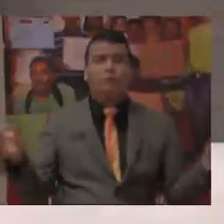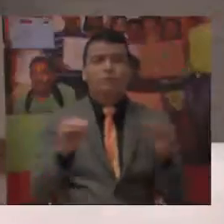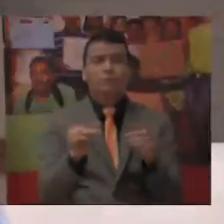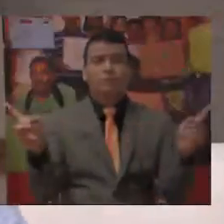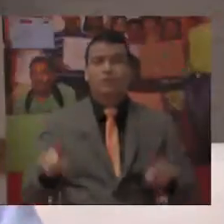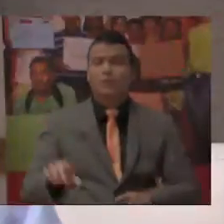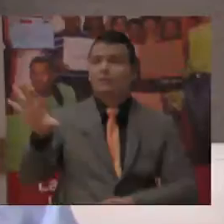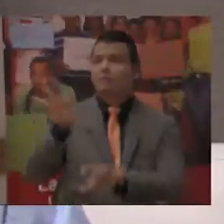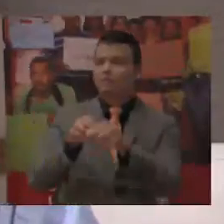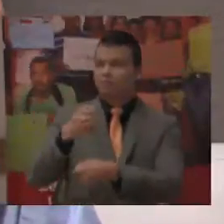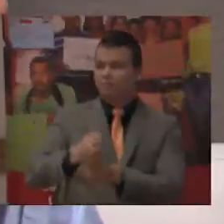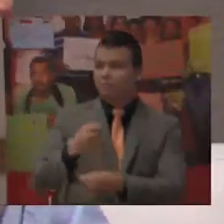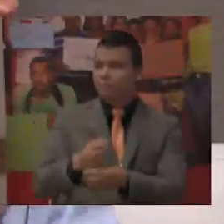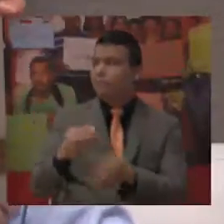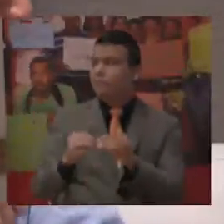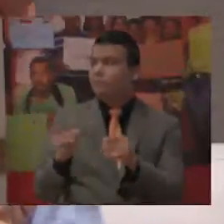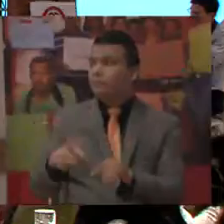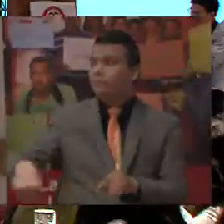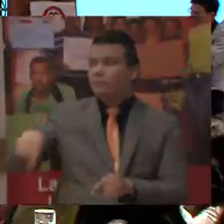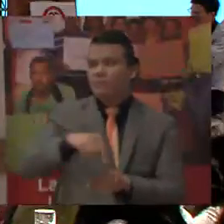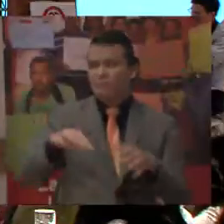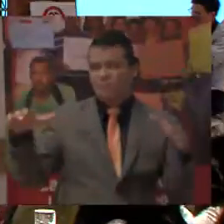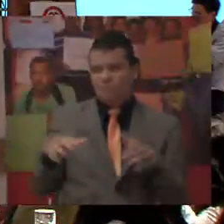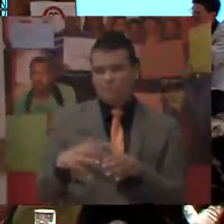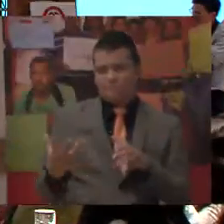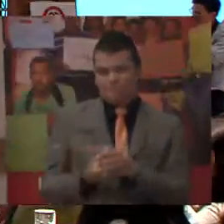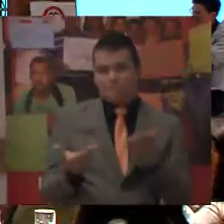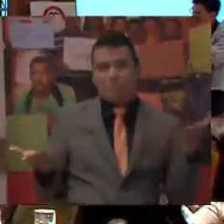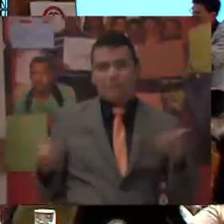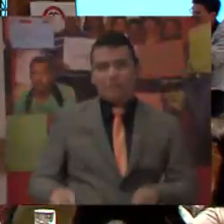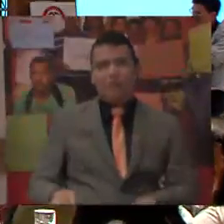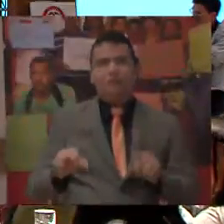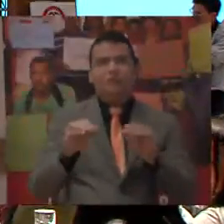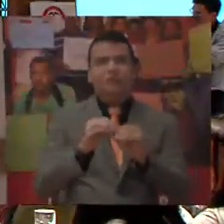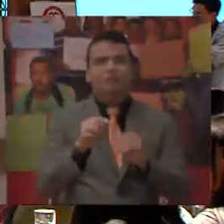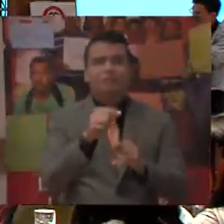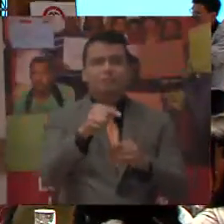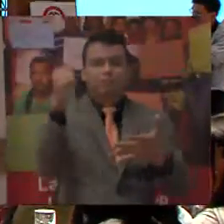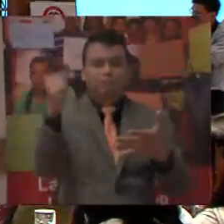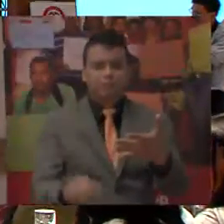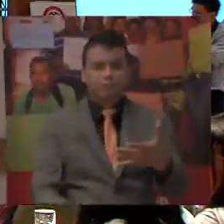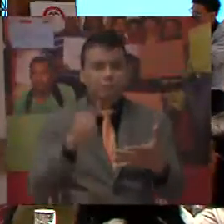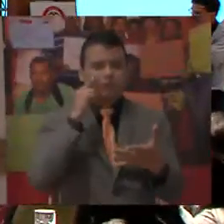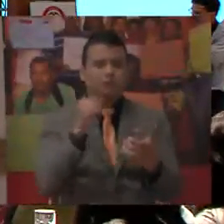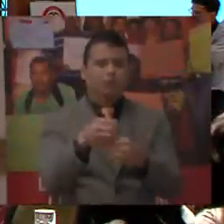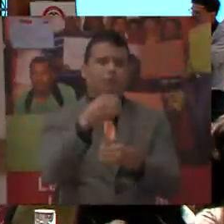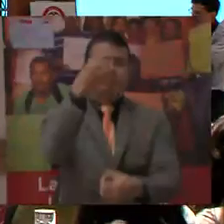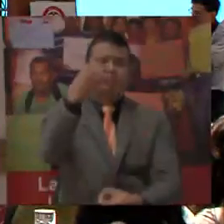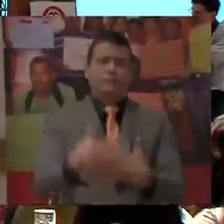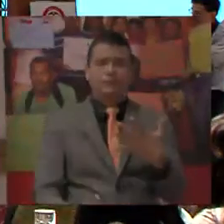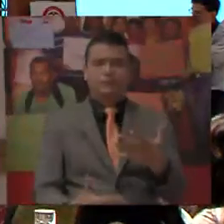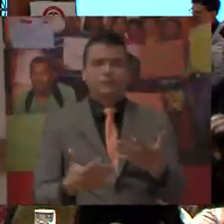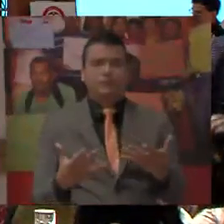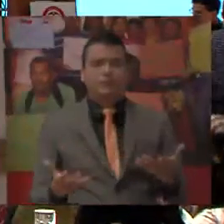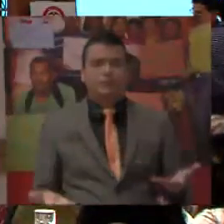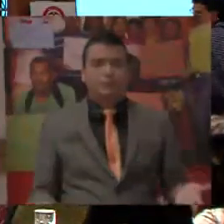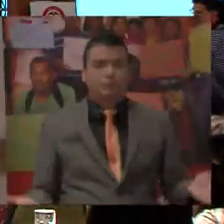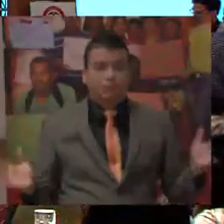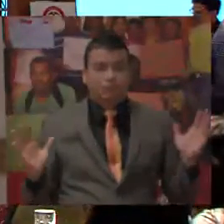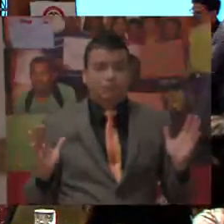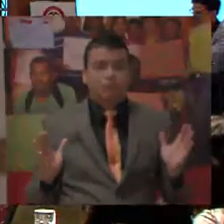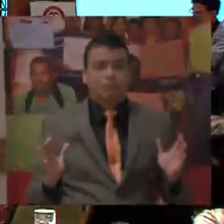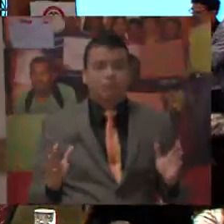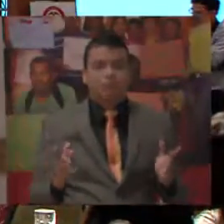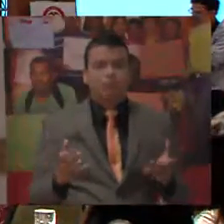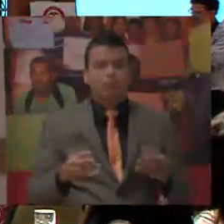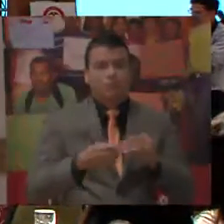trabajo, no le hemos dado trabajo sino creo que a 9 reintegrados, que pues ante el volumen eso es ínfimo. He